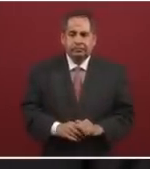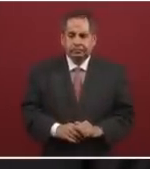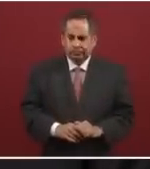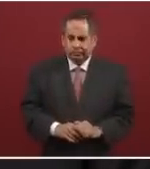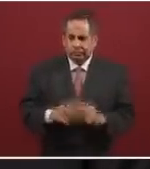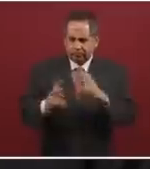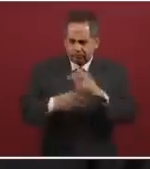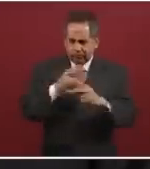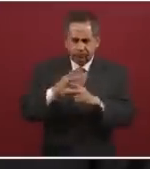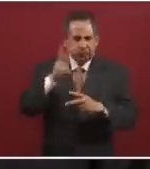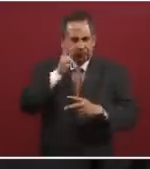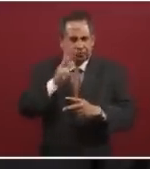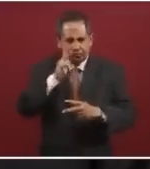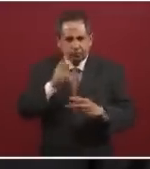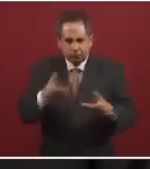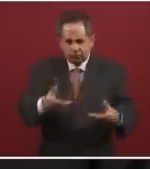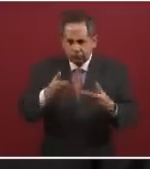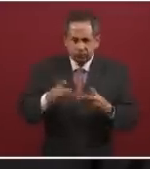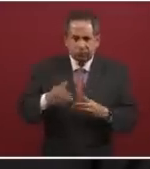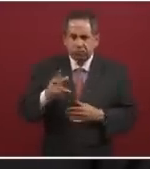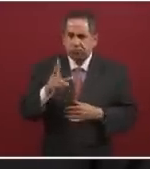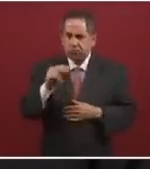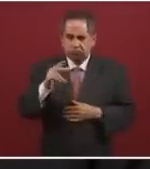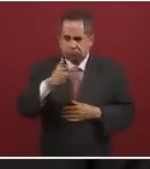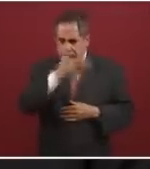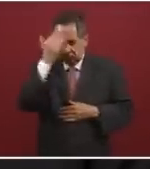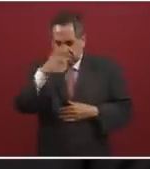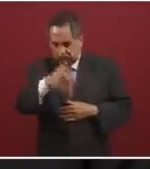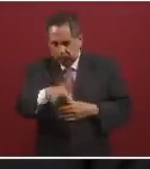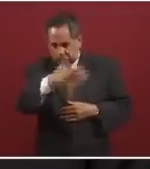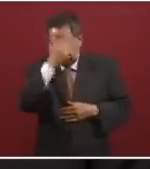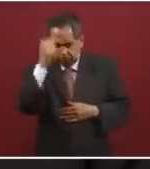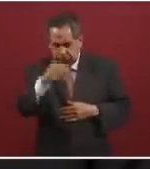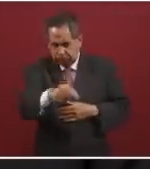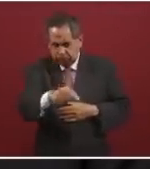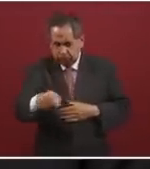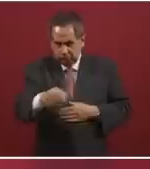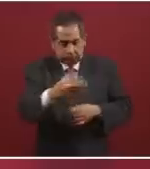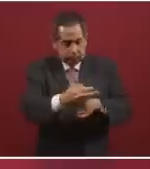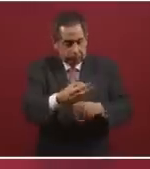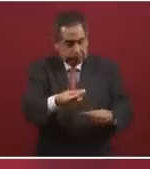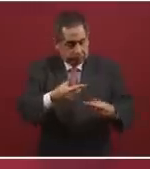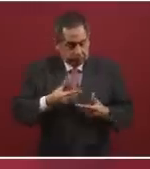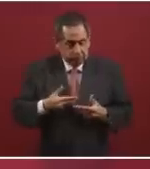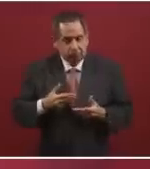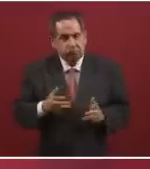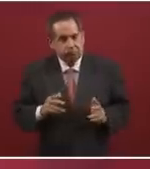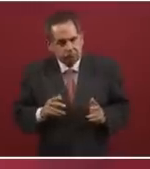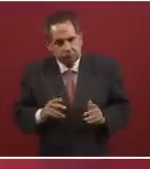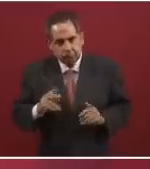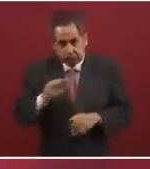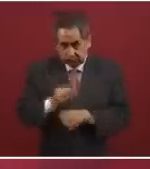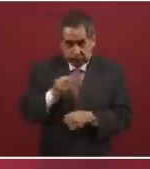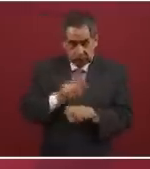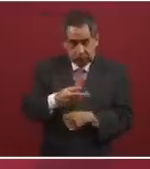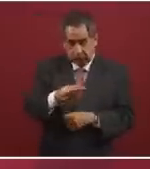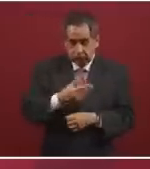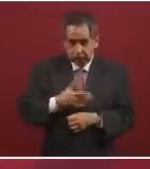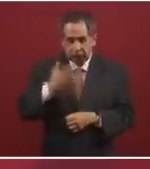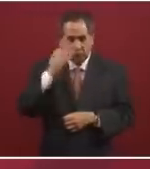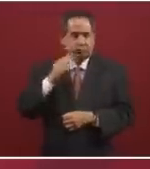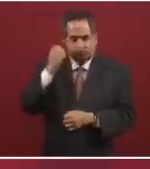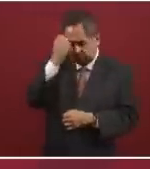vamos a buscar la manera. No lo sabía, me estoy enterando ahora, lo